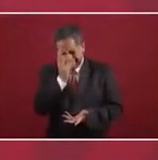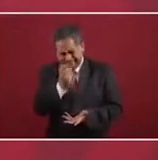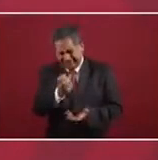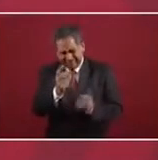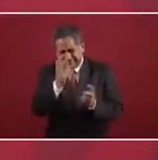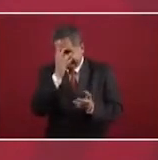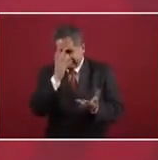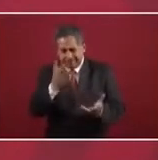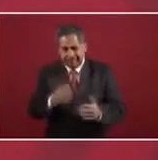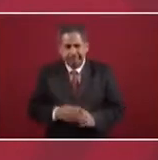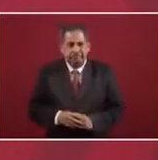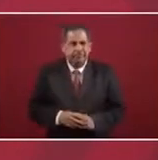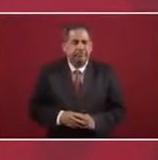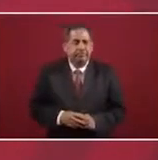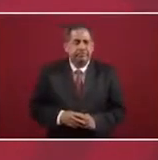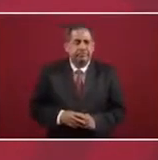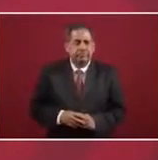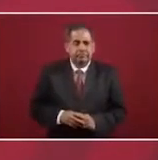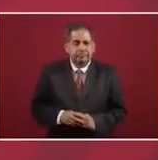que